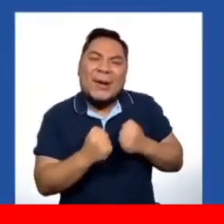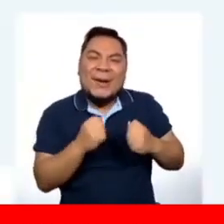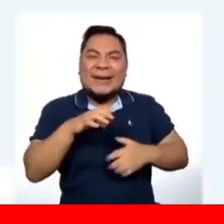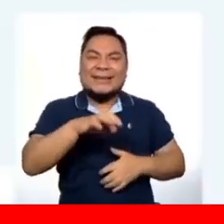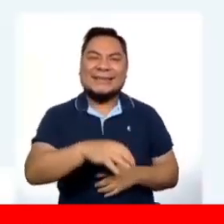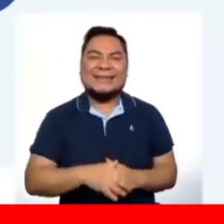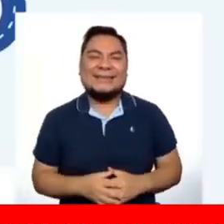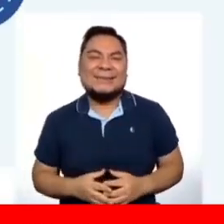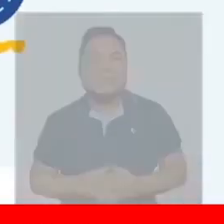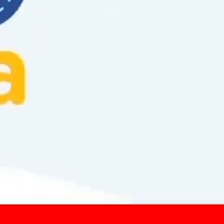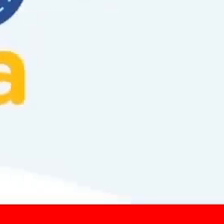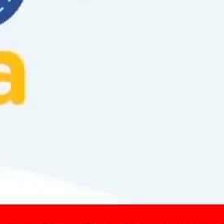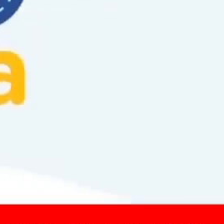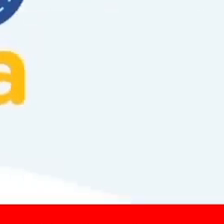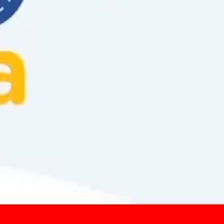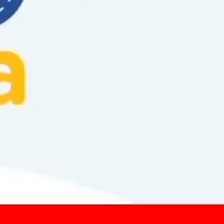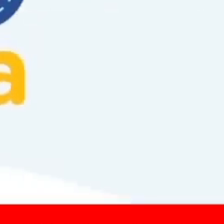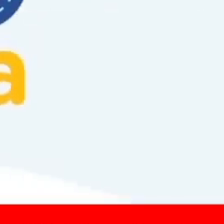Corre ya.